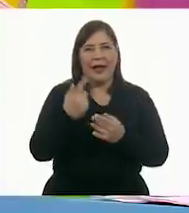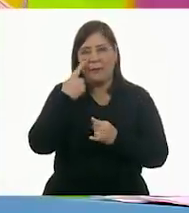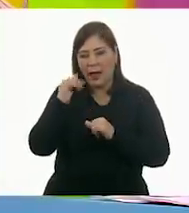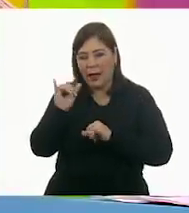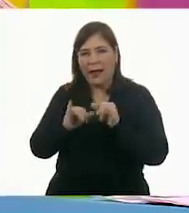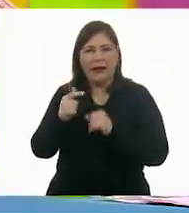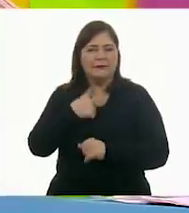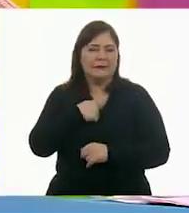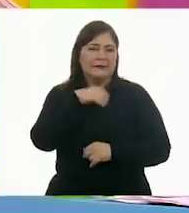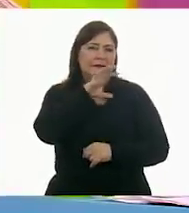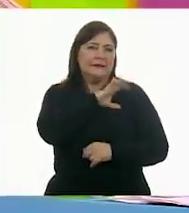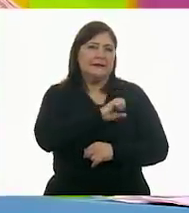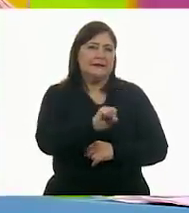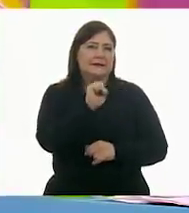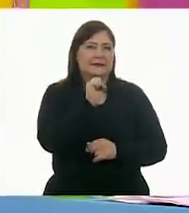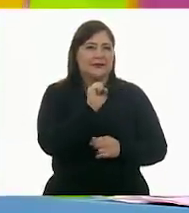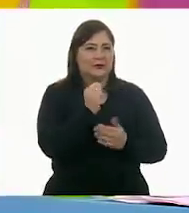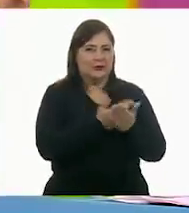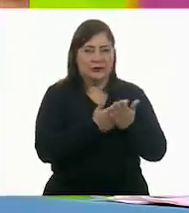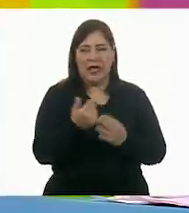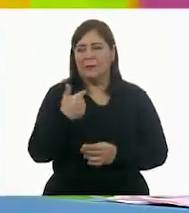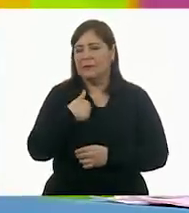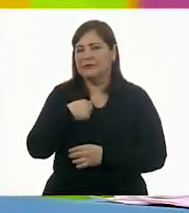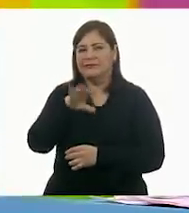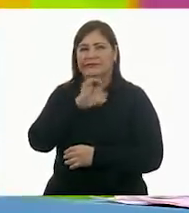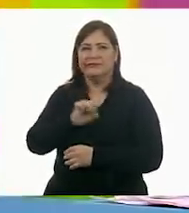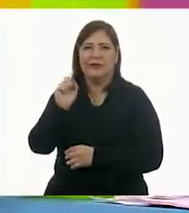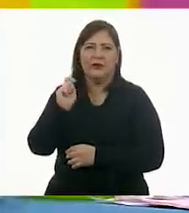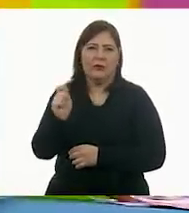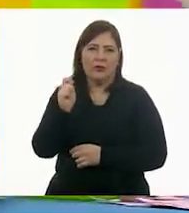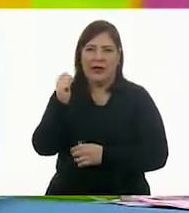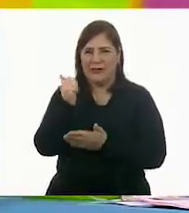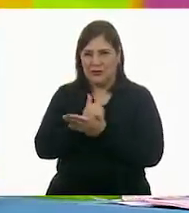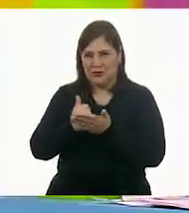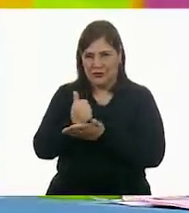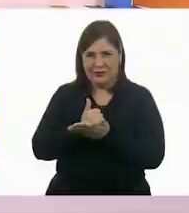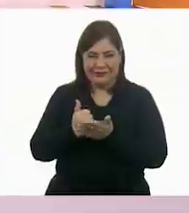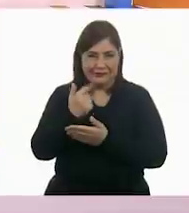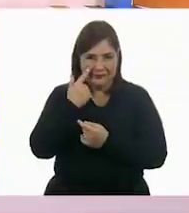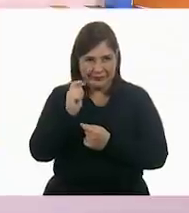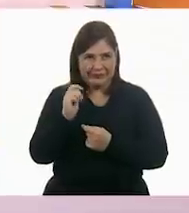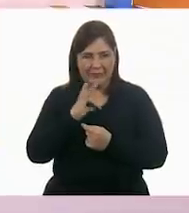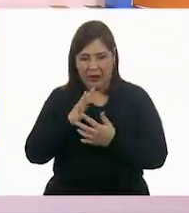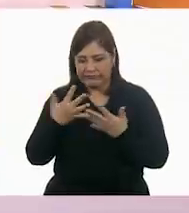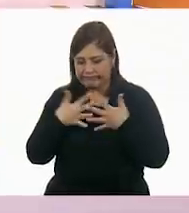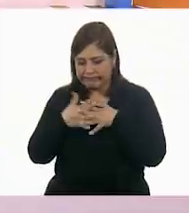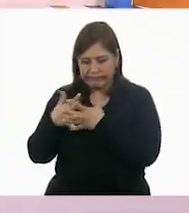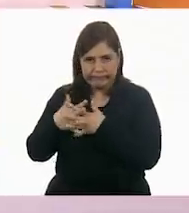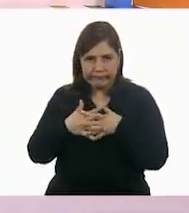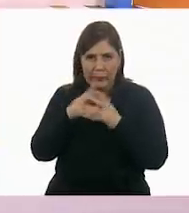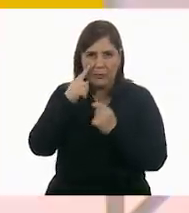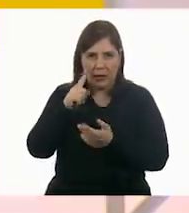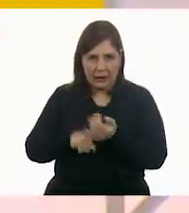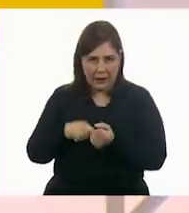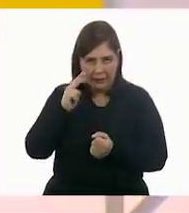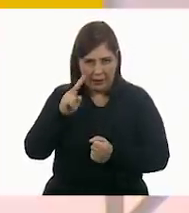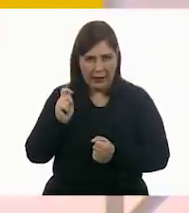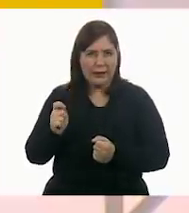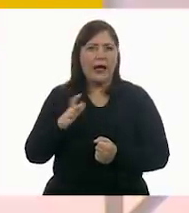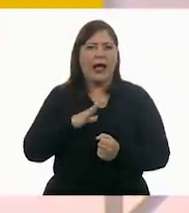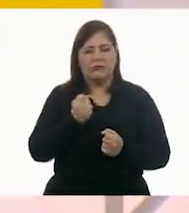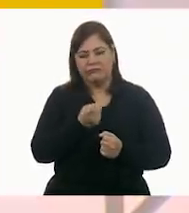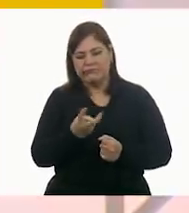el rosa. El azul es mi favorito. Ahí está, mira cómo se está combinando. Aquí hay más